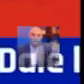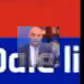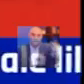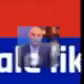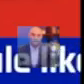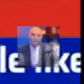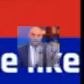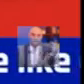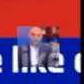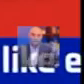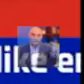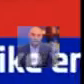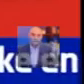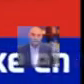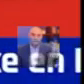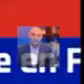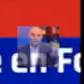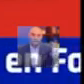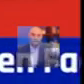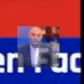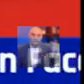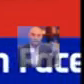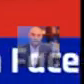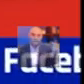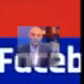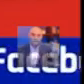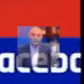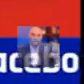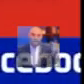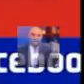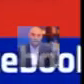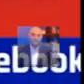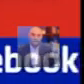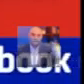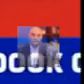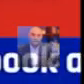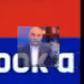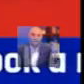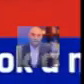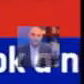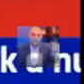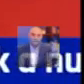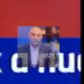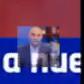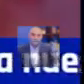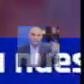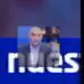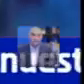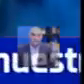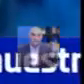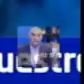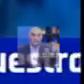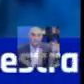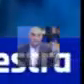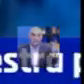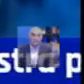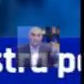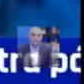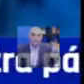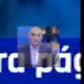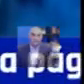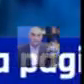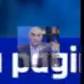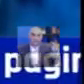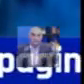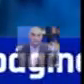las exigencias son para López Obrador y papá Biden es intocable, porque creo que no he visto mucho de eso. Creo que los panistas